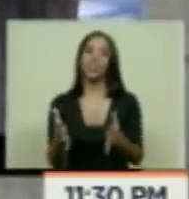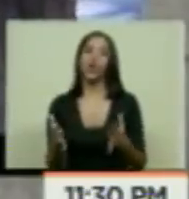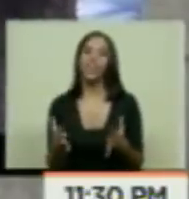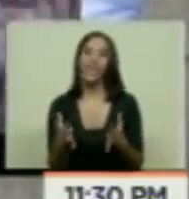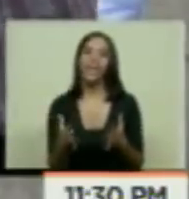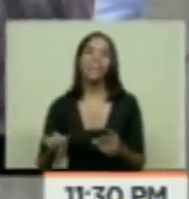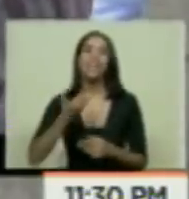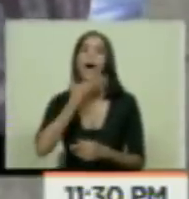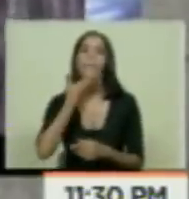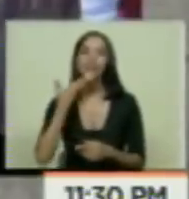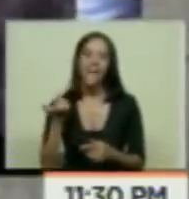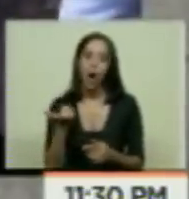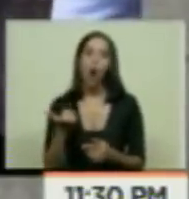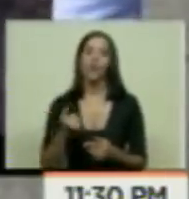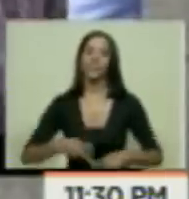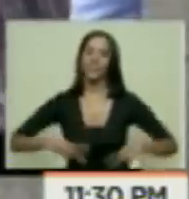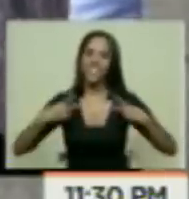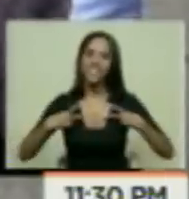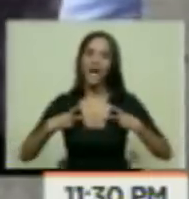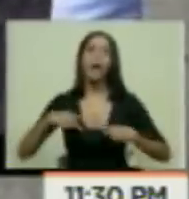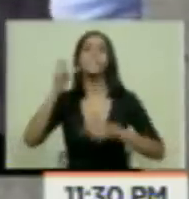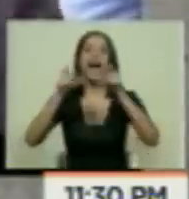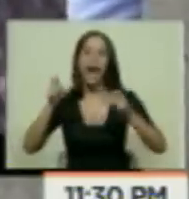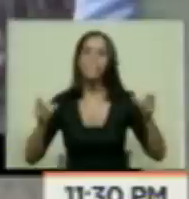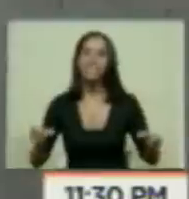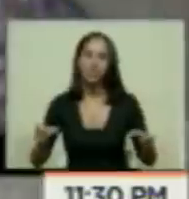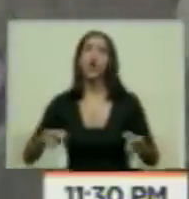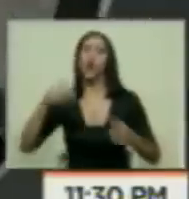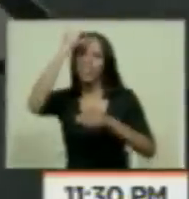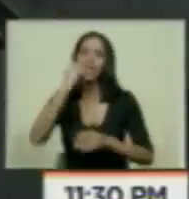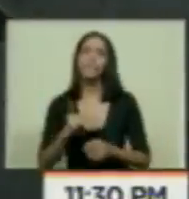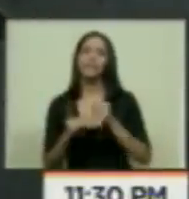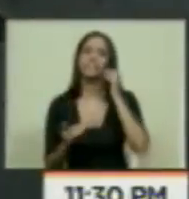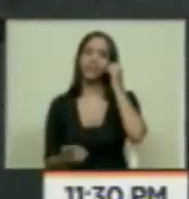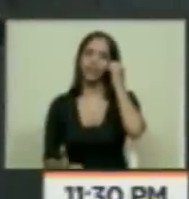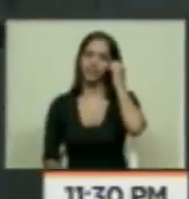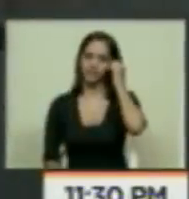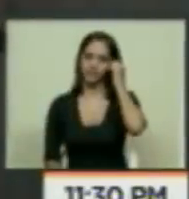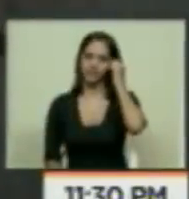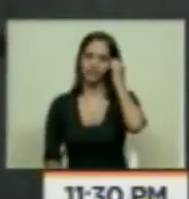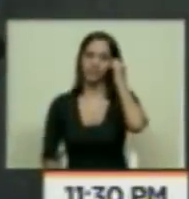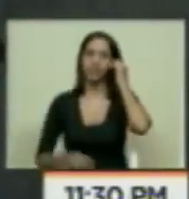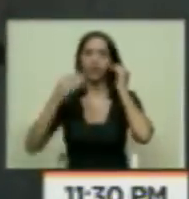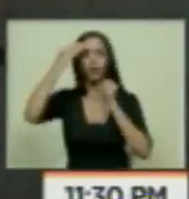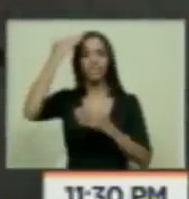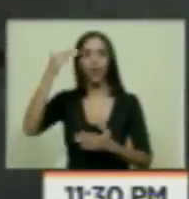mejor calidad de vida para las personas con discapacidad. ¡Un